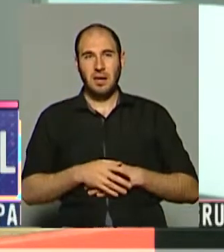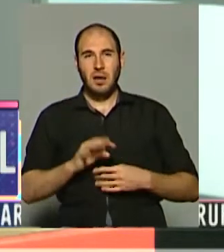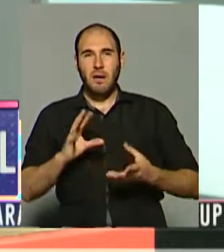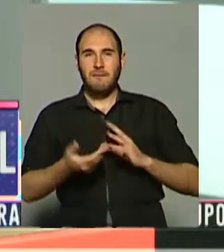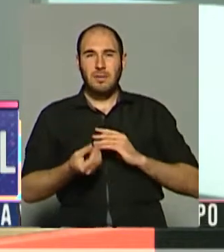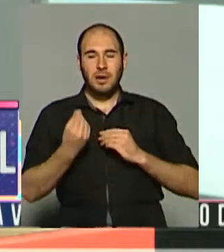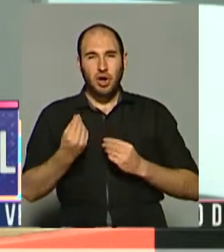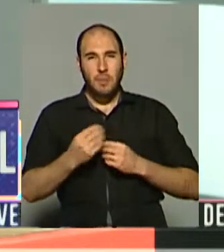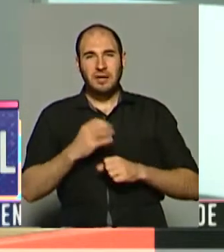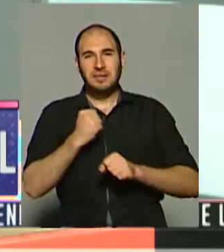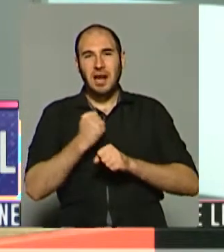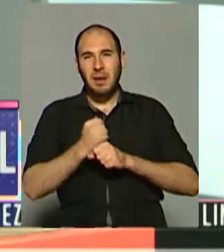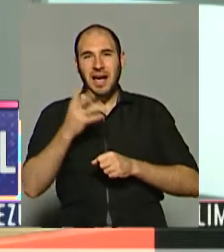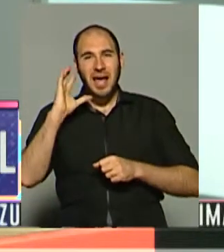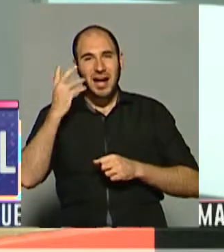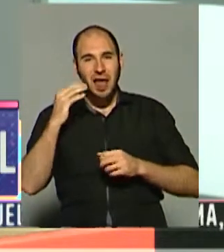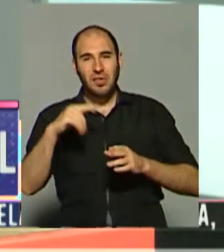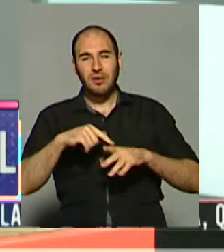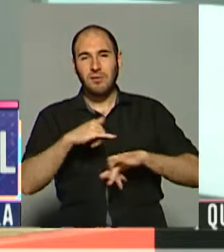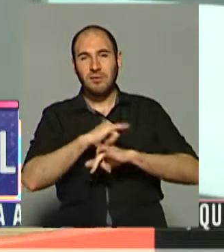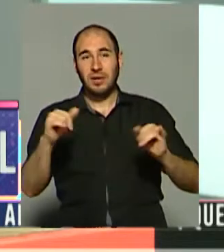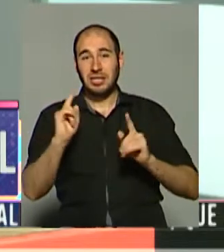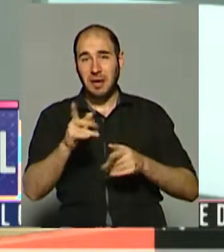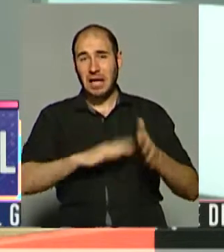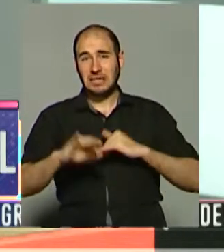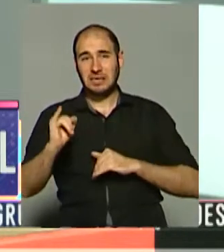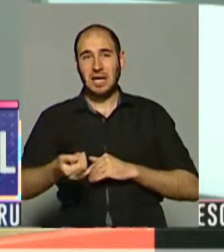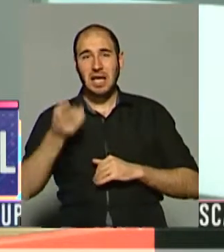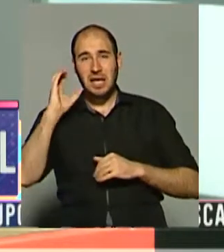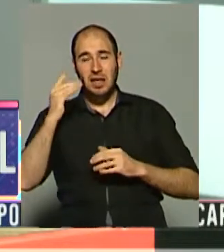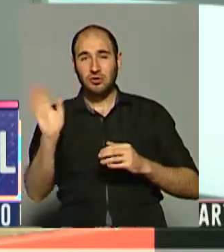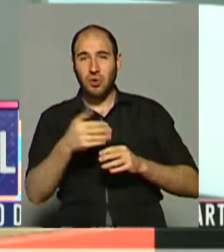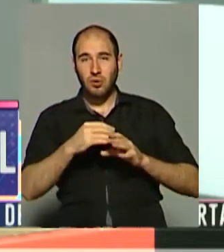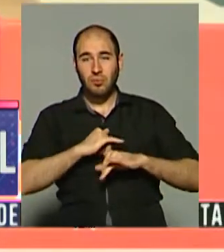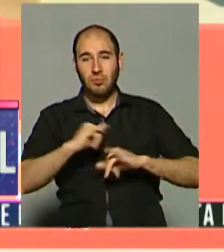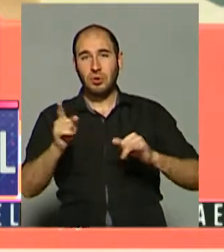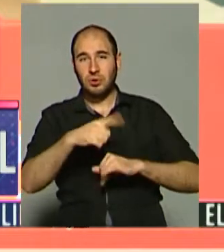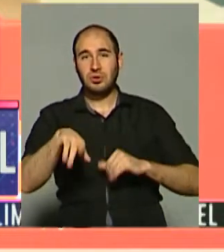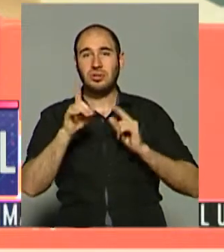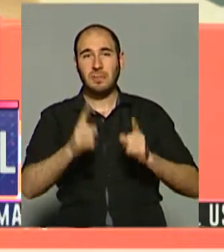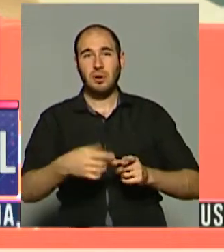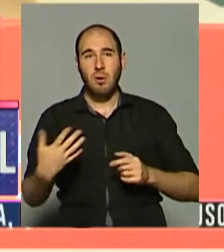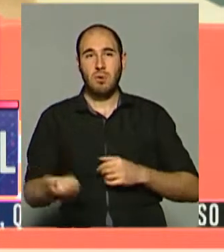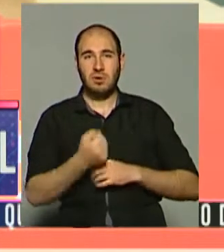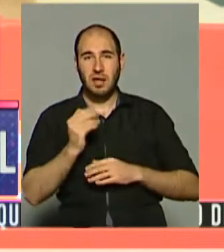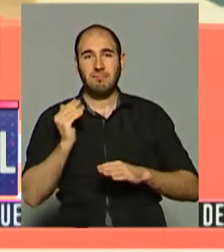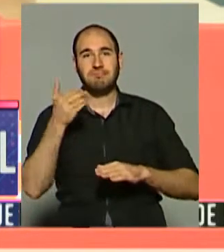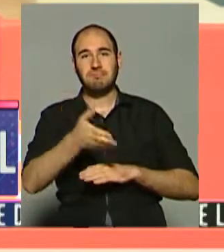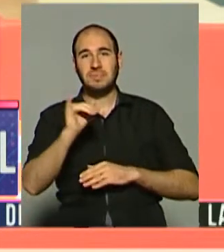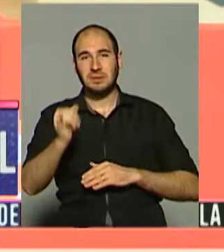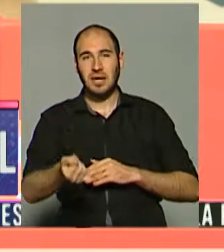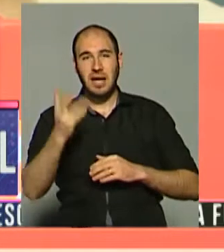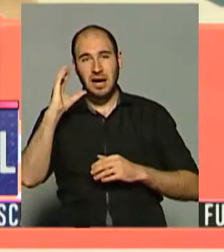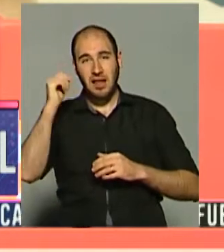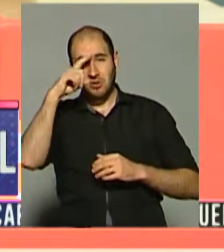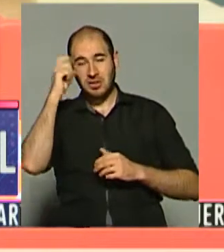se puede trabajar en una radio para transmitir? Y de hecho se hace, ¿no? Todas las radios transmiten y nosotros vamos también a tener la oportunidad de estar ahí y a través de